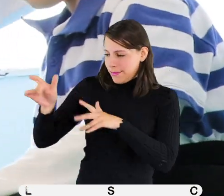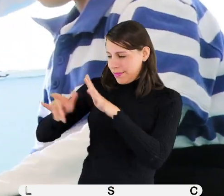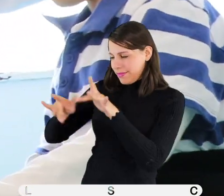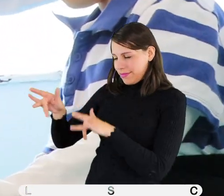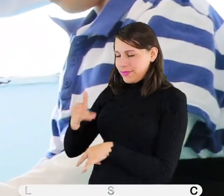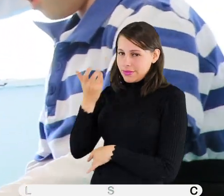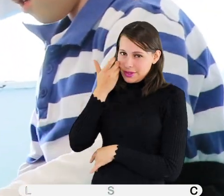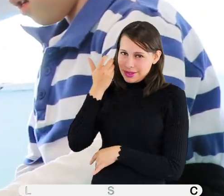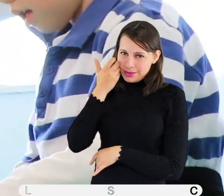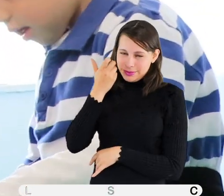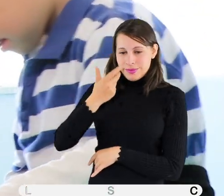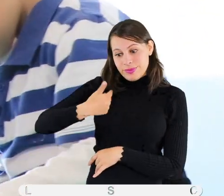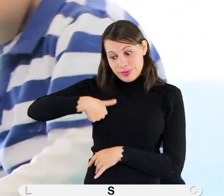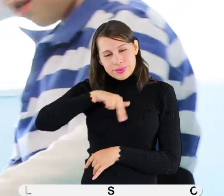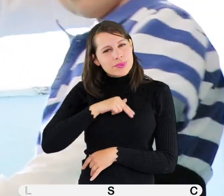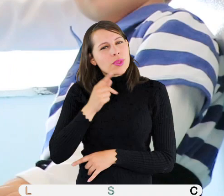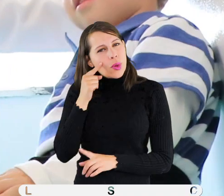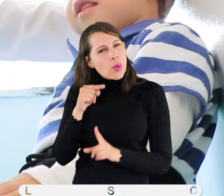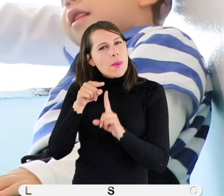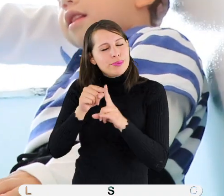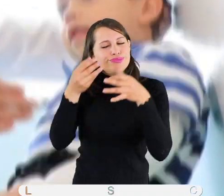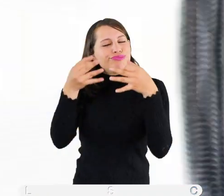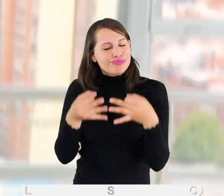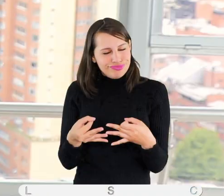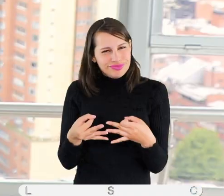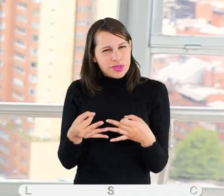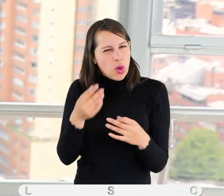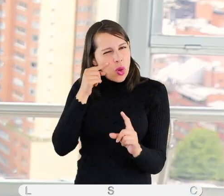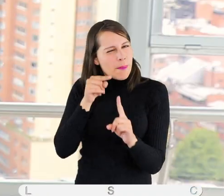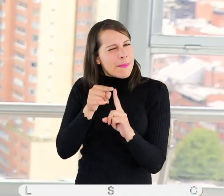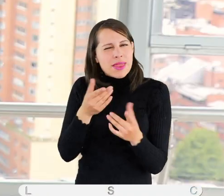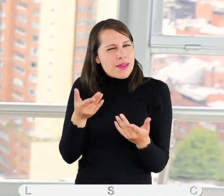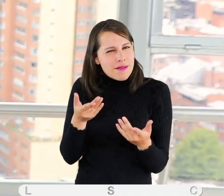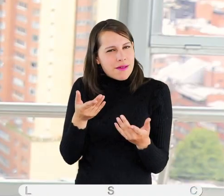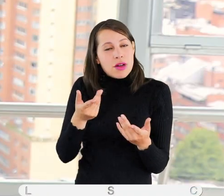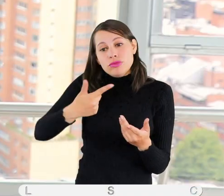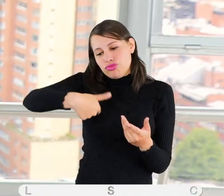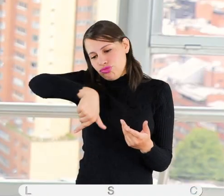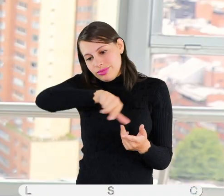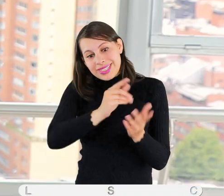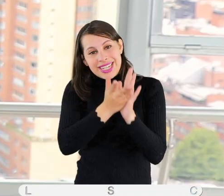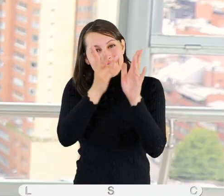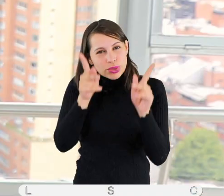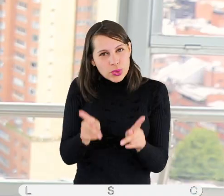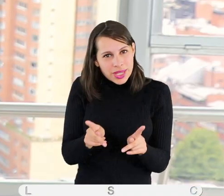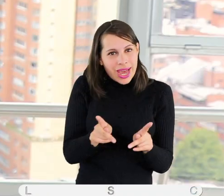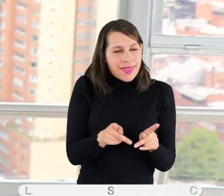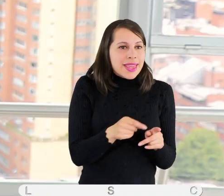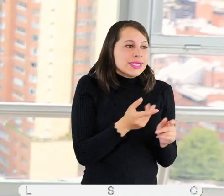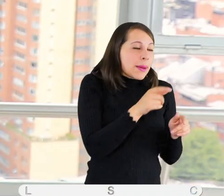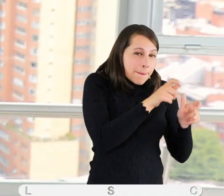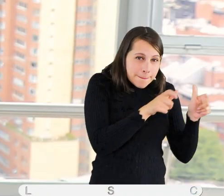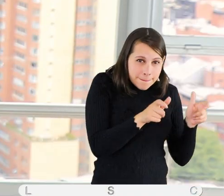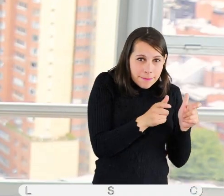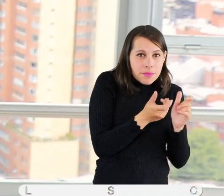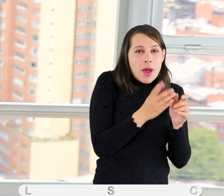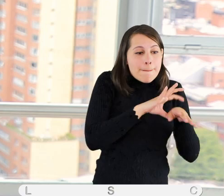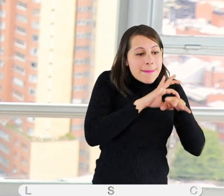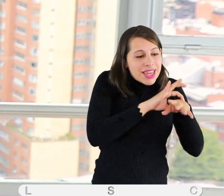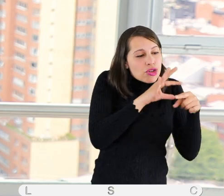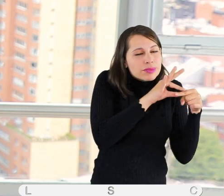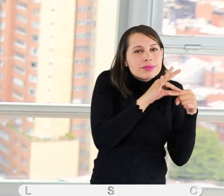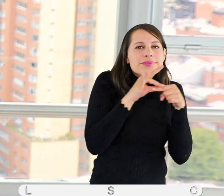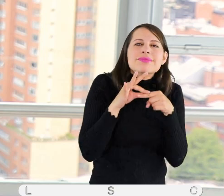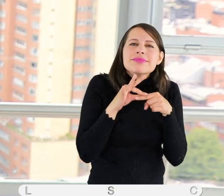ayuda y acompañamiento para cada uno de nuestros pacientes. Nuestra misión definitivamente es lograr que nuestros estudiantes y